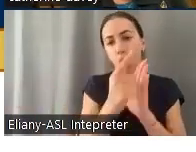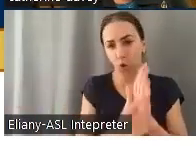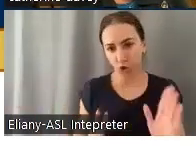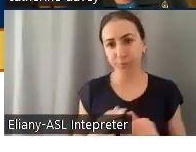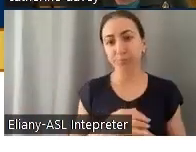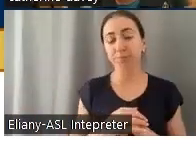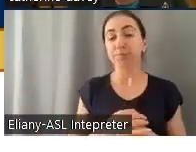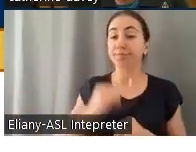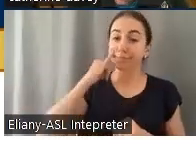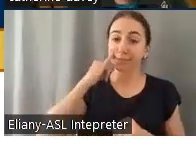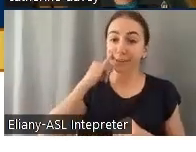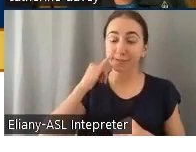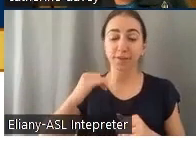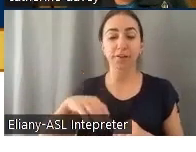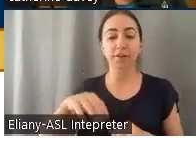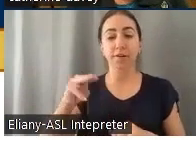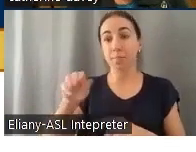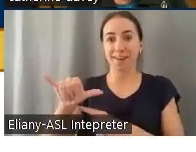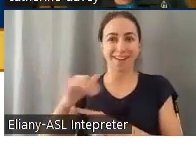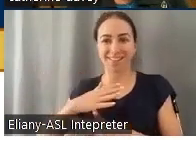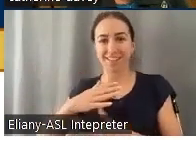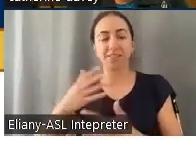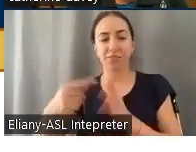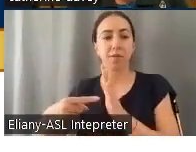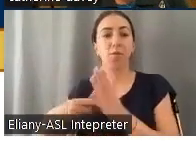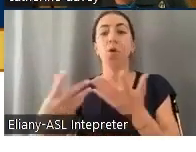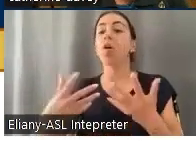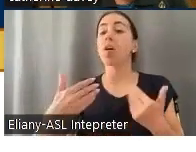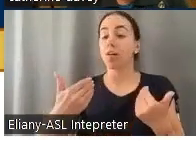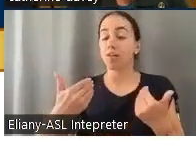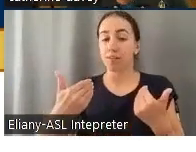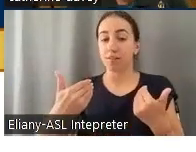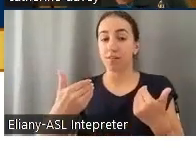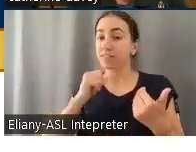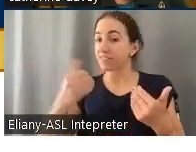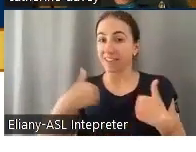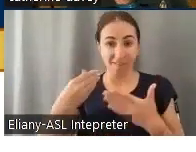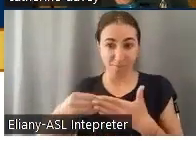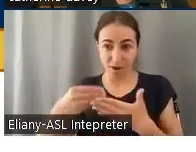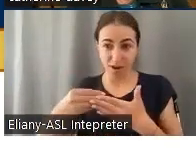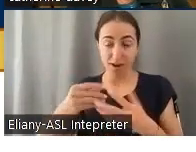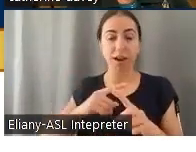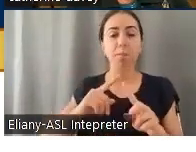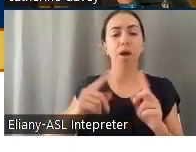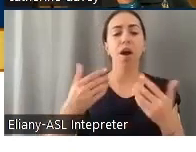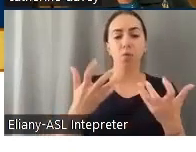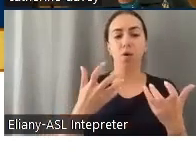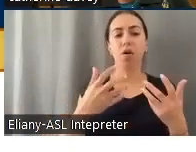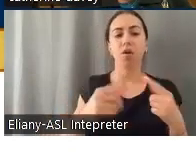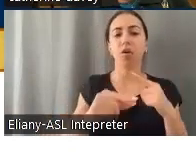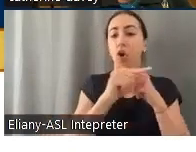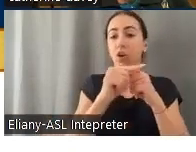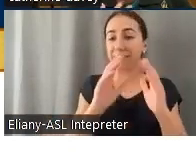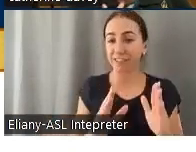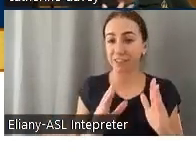el tutelar tiene que tener un abogado. Si una persona, por ejemplo, y yo estoy pidiendo